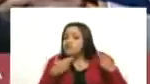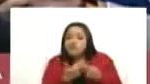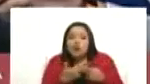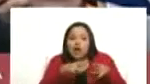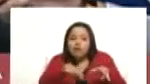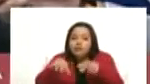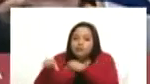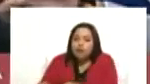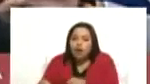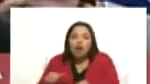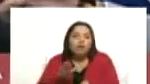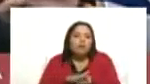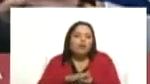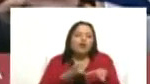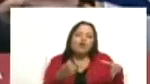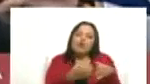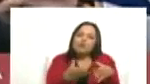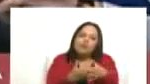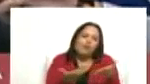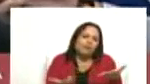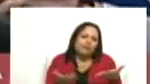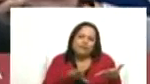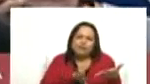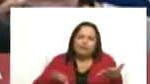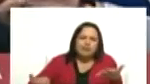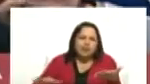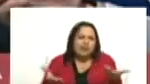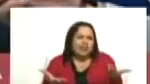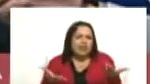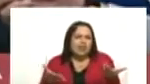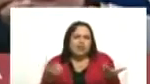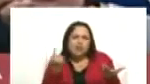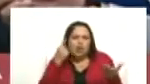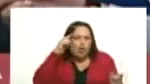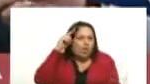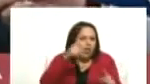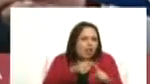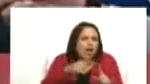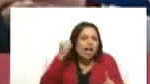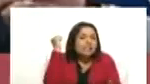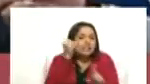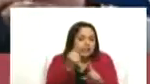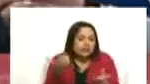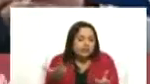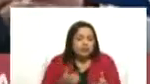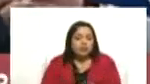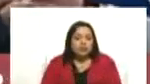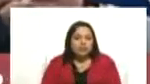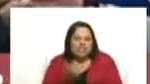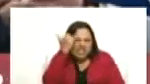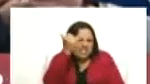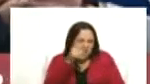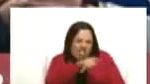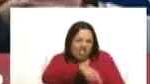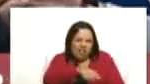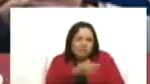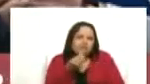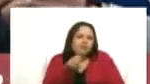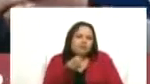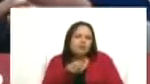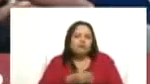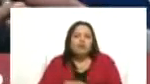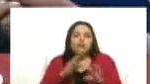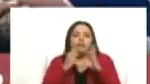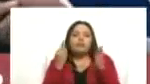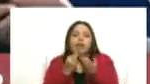poder, porque son acciones totalmente aisladas, foquistas y asesinas. Pero la intención de ellos es que la